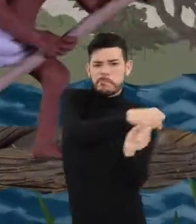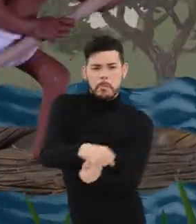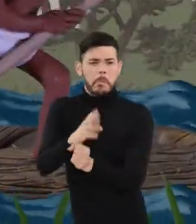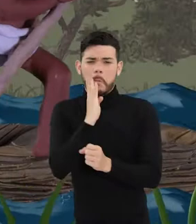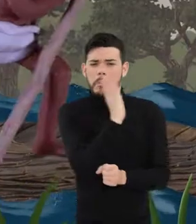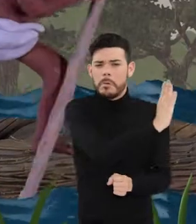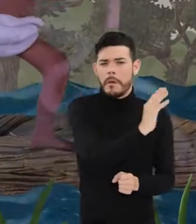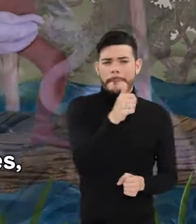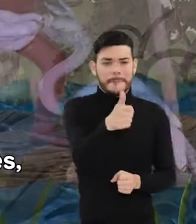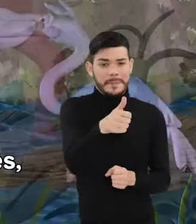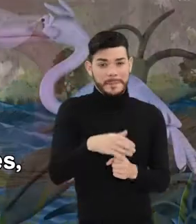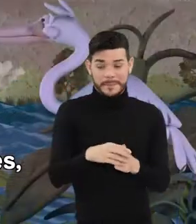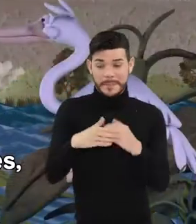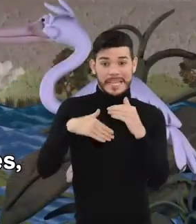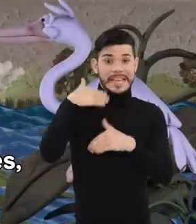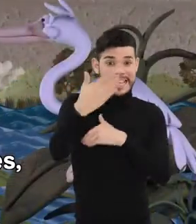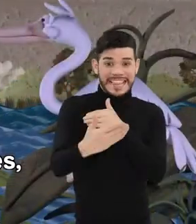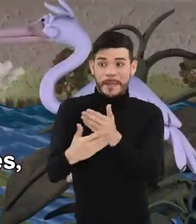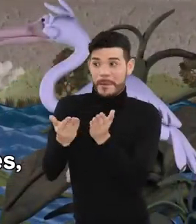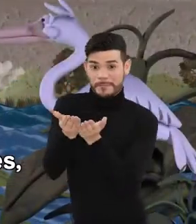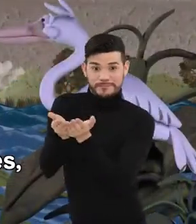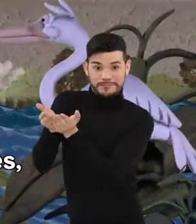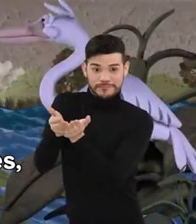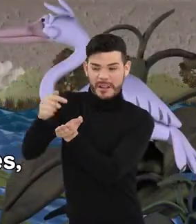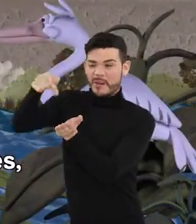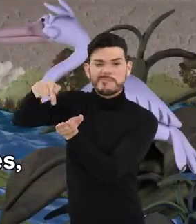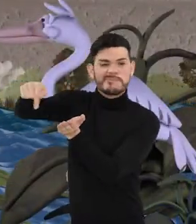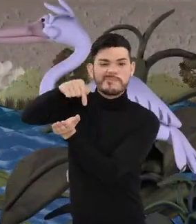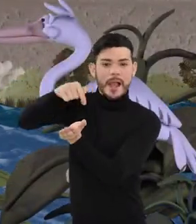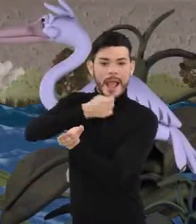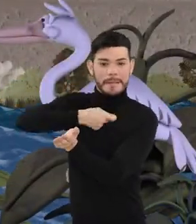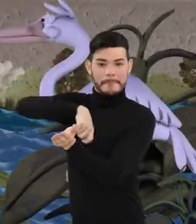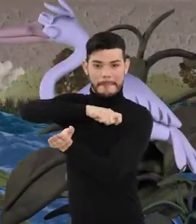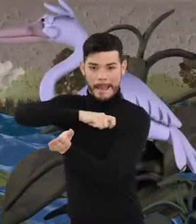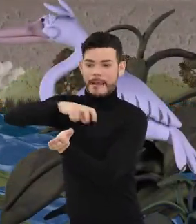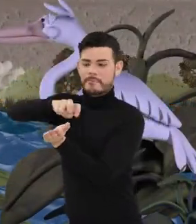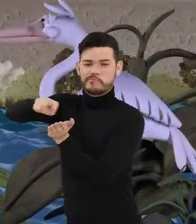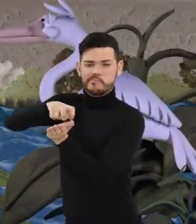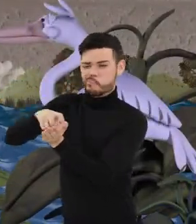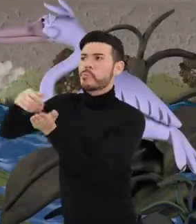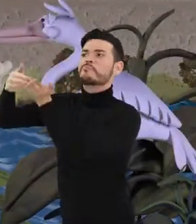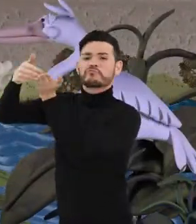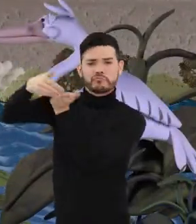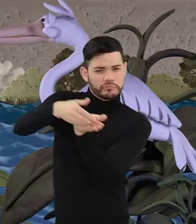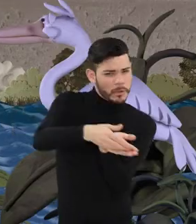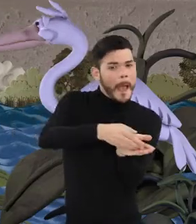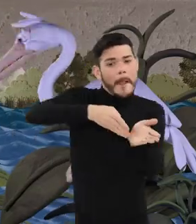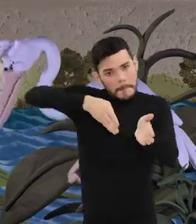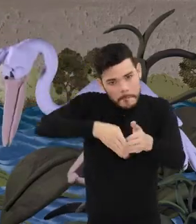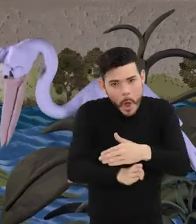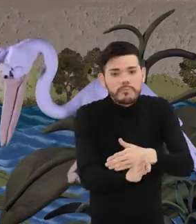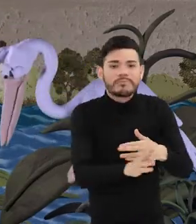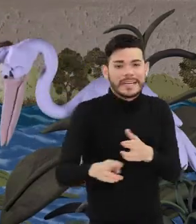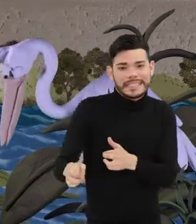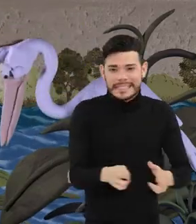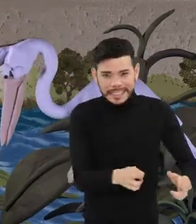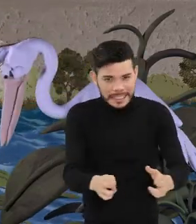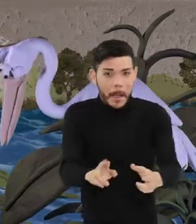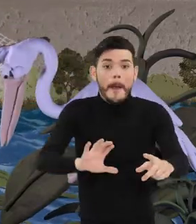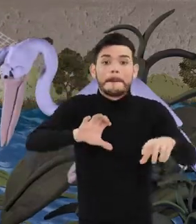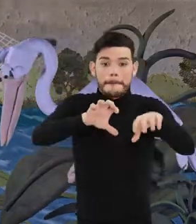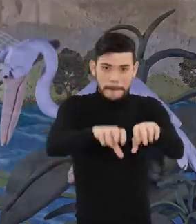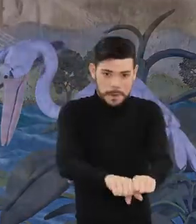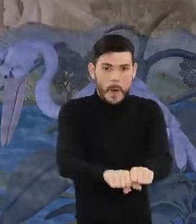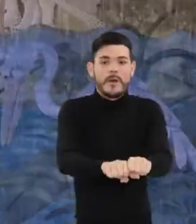otro. Los españoles a bordo de sus bergantines consiguieron entrar al río Magdalena y empezar la conquista del